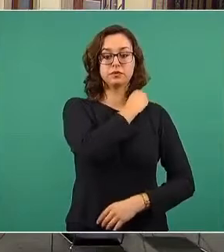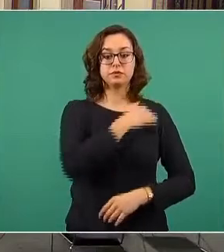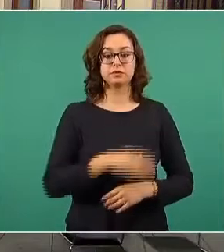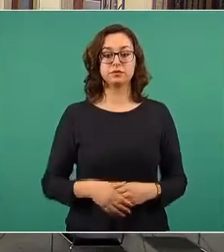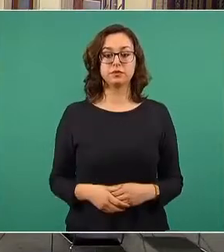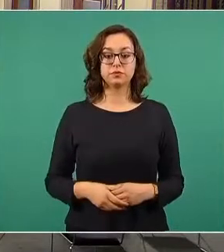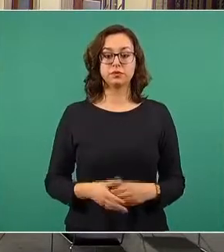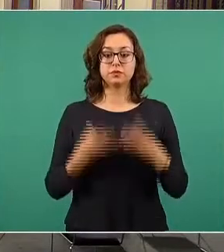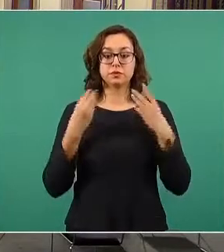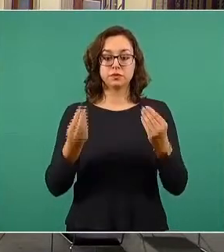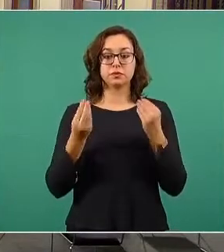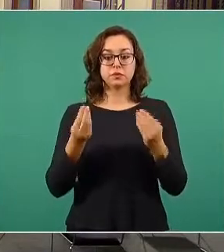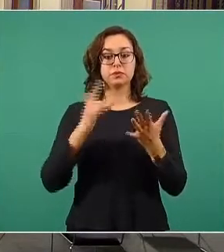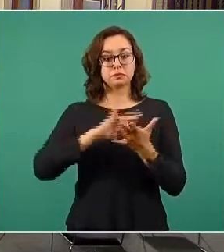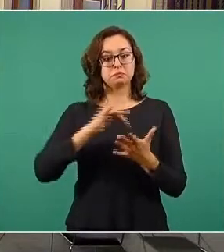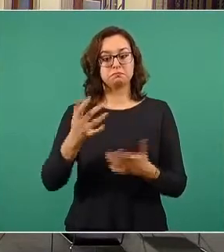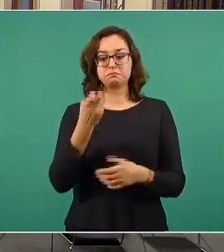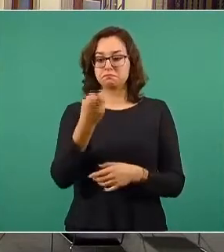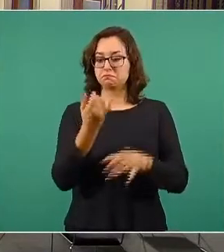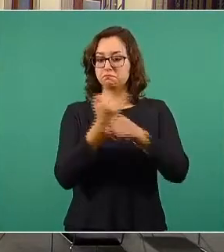Muchas gracias, doctor López-Gatell.